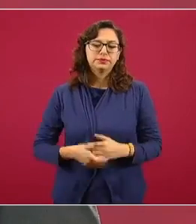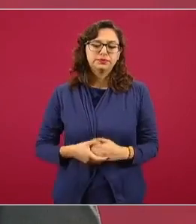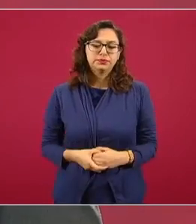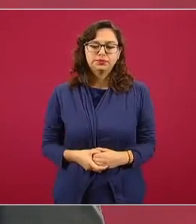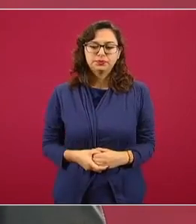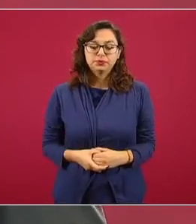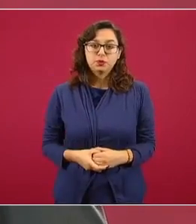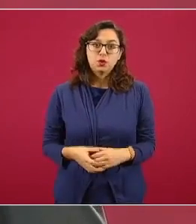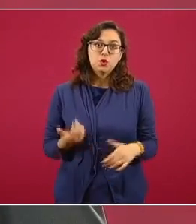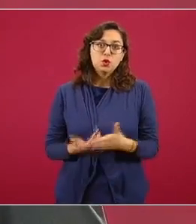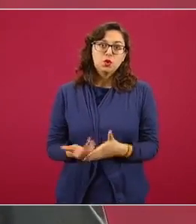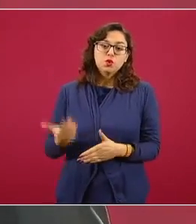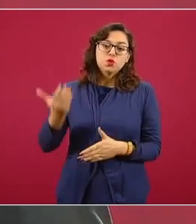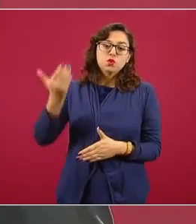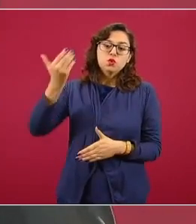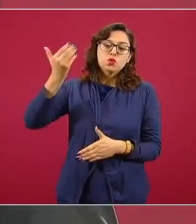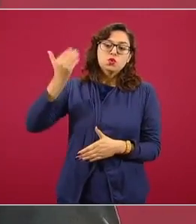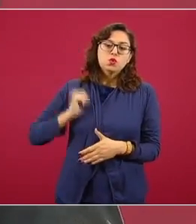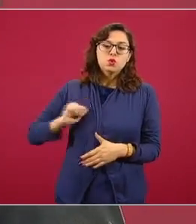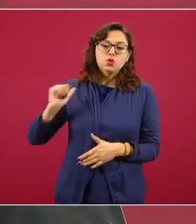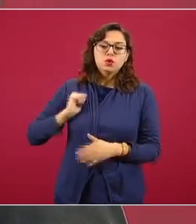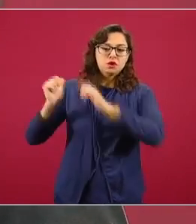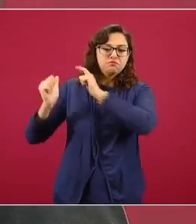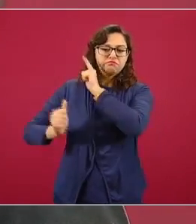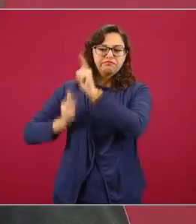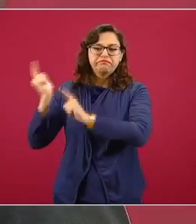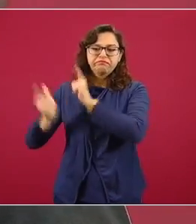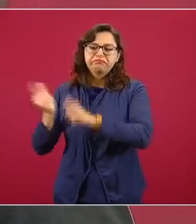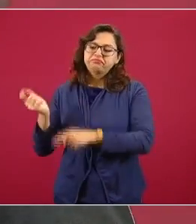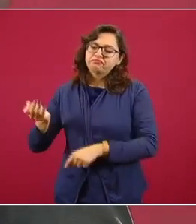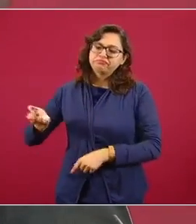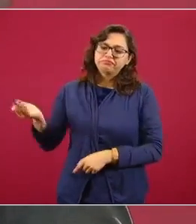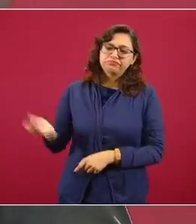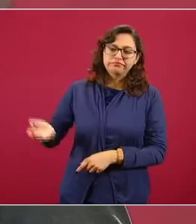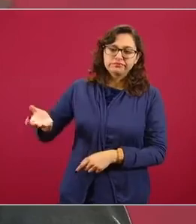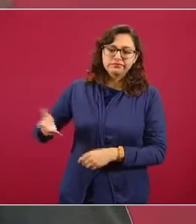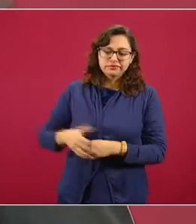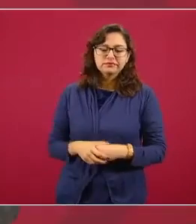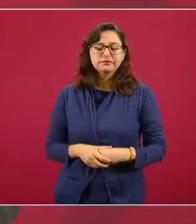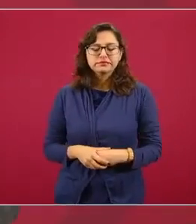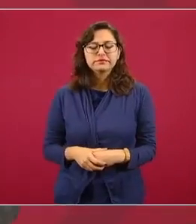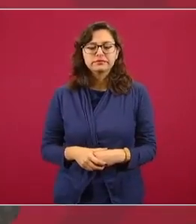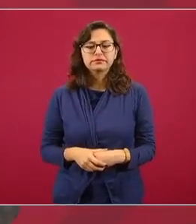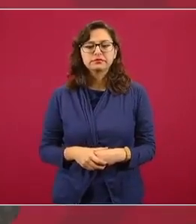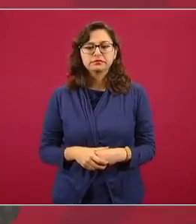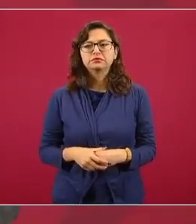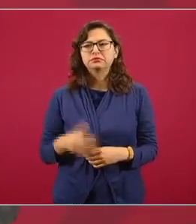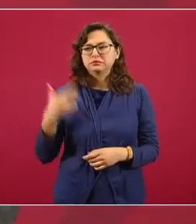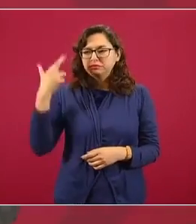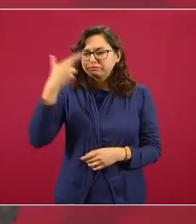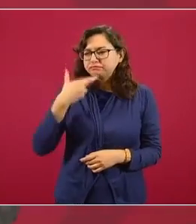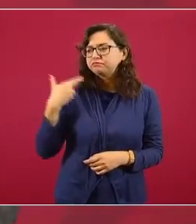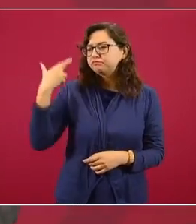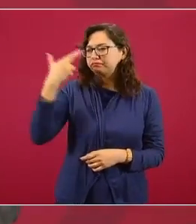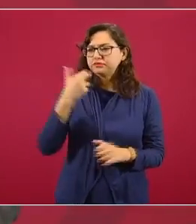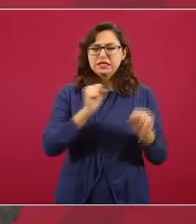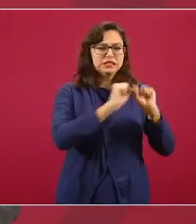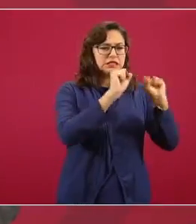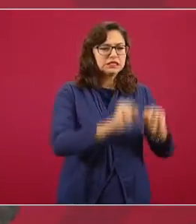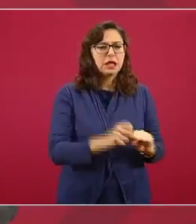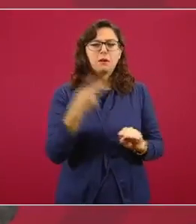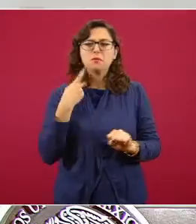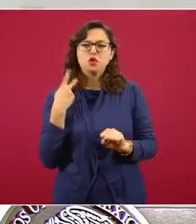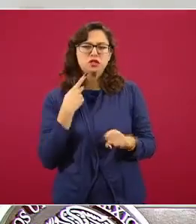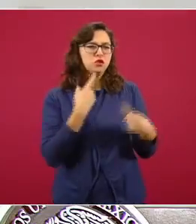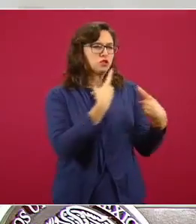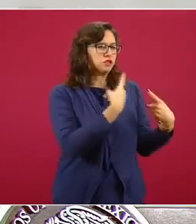Desde los griegos quedó eso de manifiesto, cuando se hacen los análisis de todos los